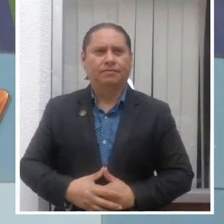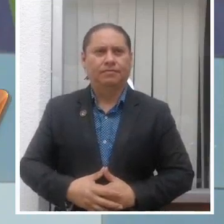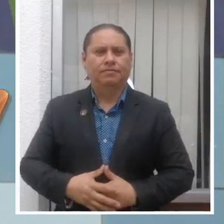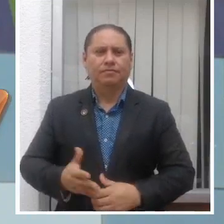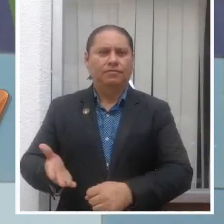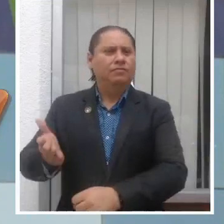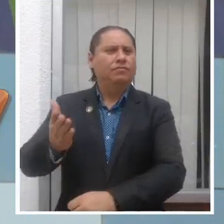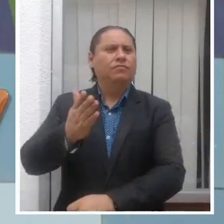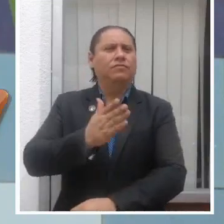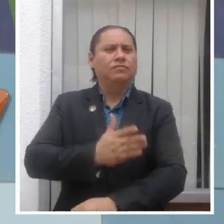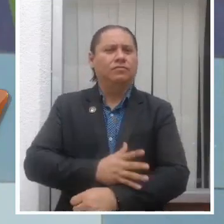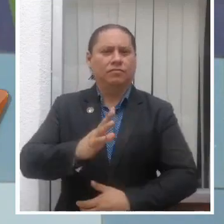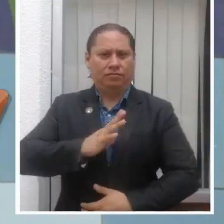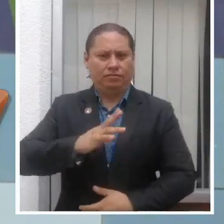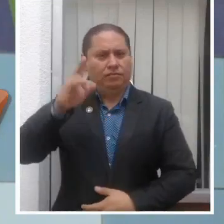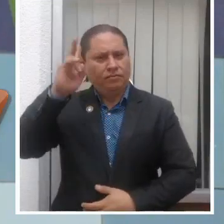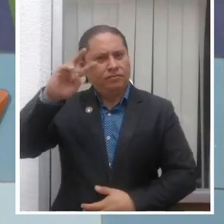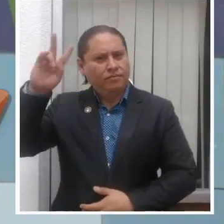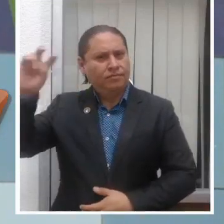Anteriormente yo tenía